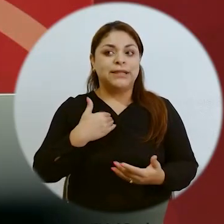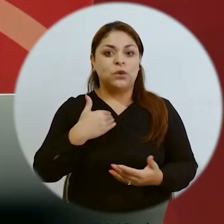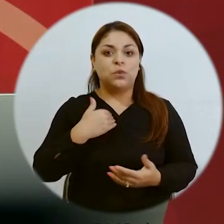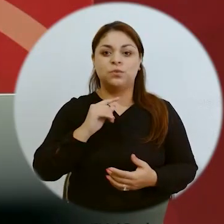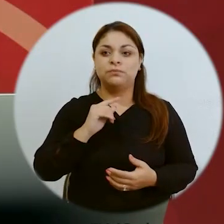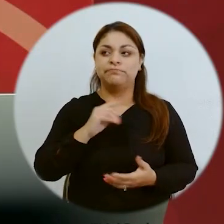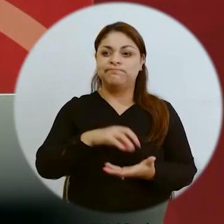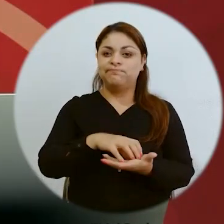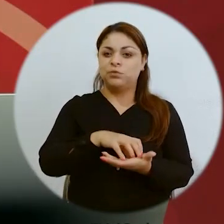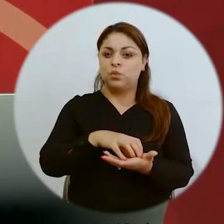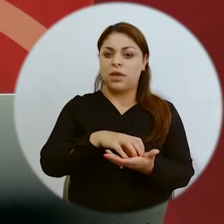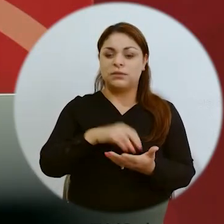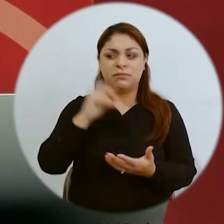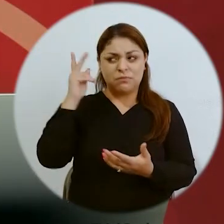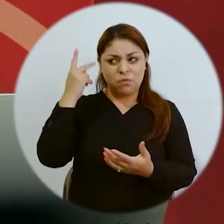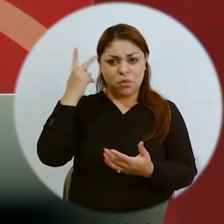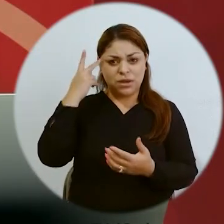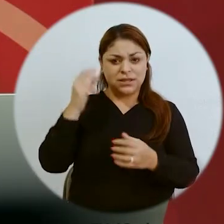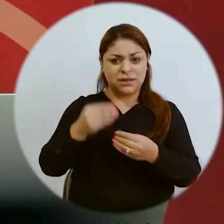ver,